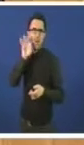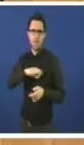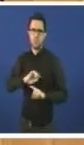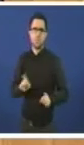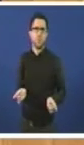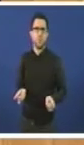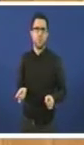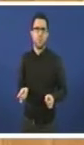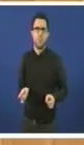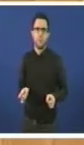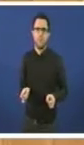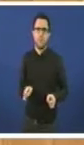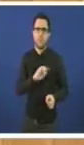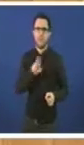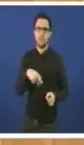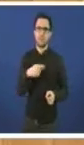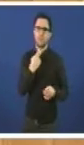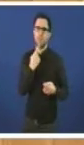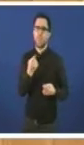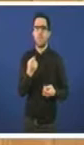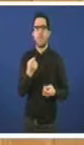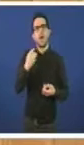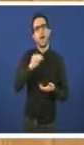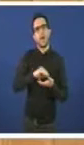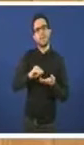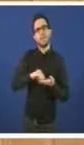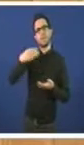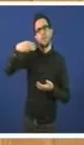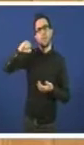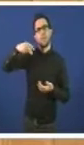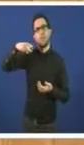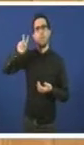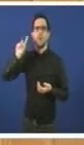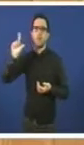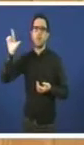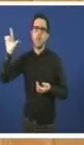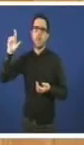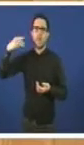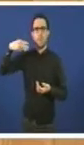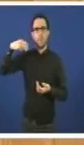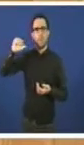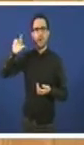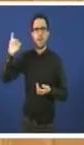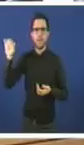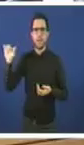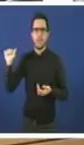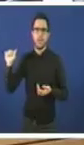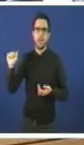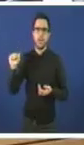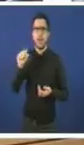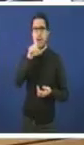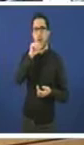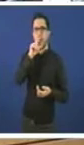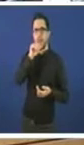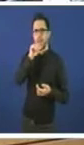como decía manuel antonio o perdón manuel maria galinhas domesticadas desertores en